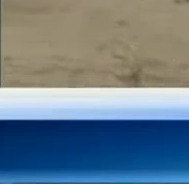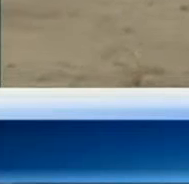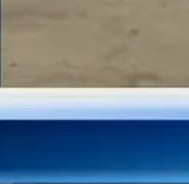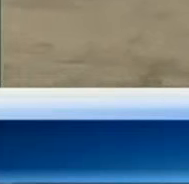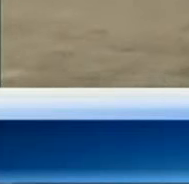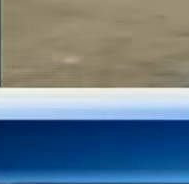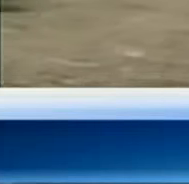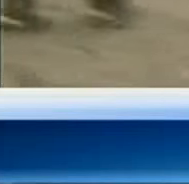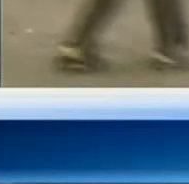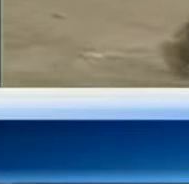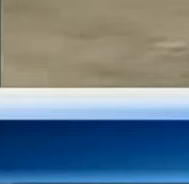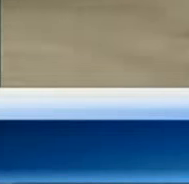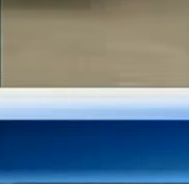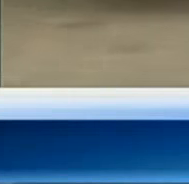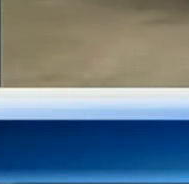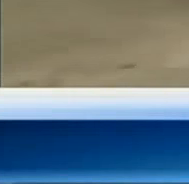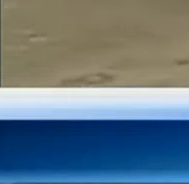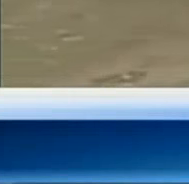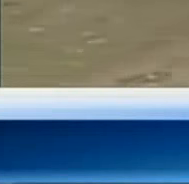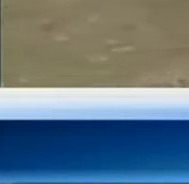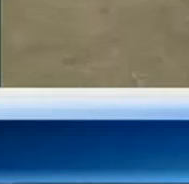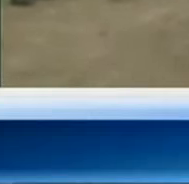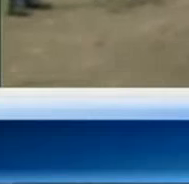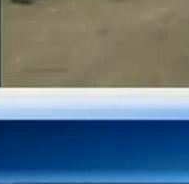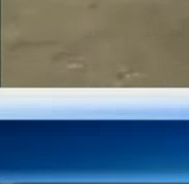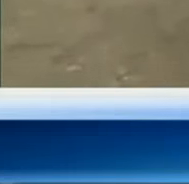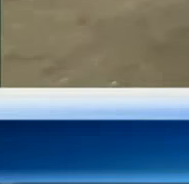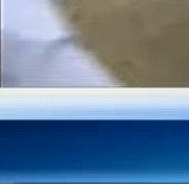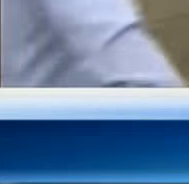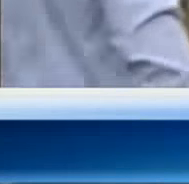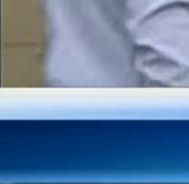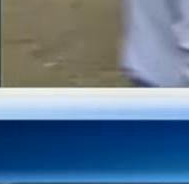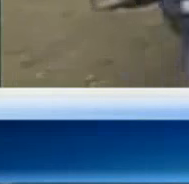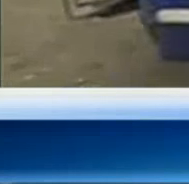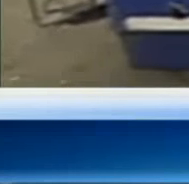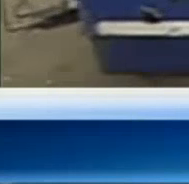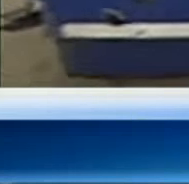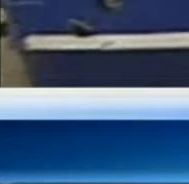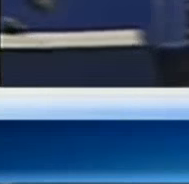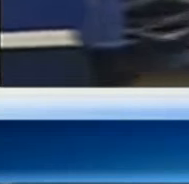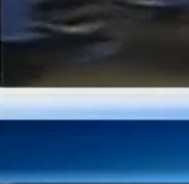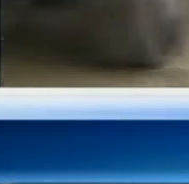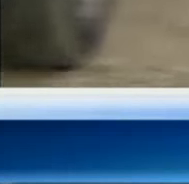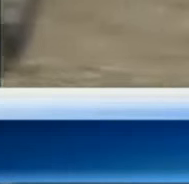al ingeniero Valdivieso de Interagua, que está interviniendo, bueno, para hacer